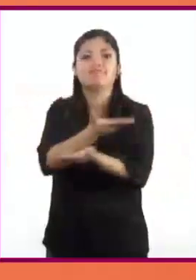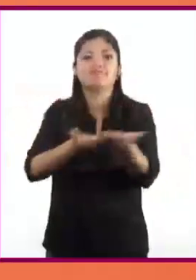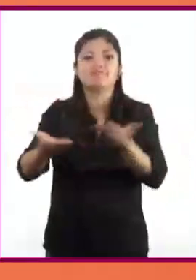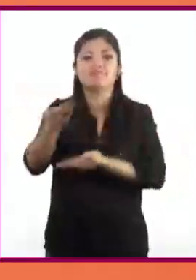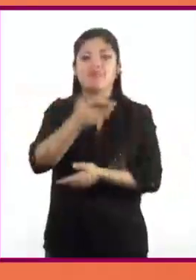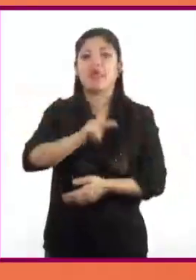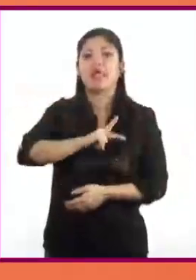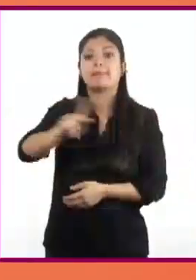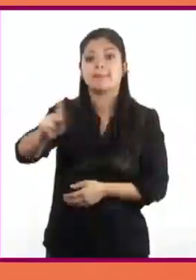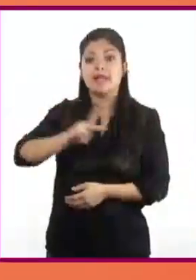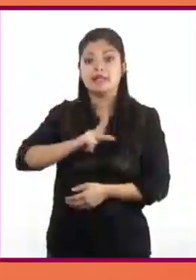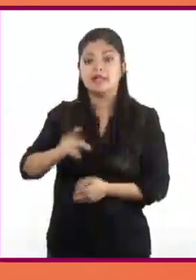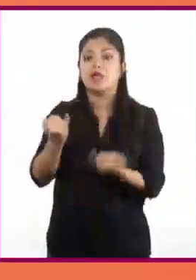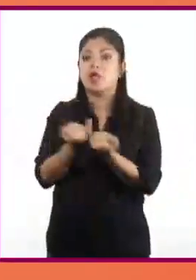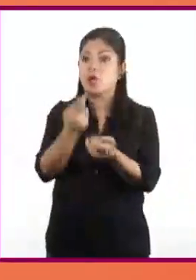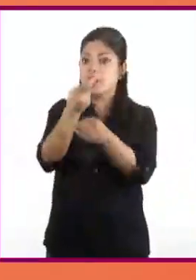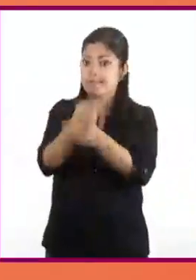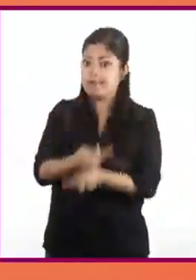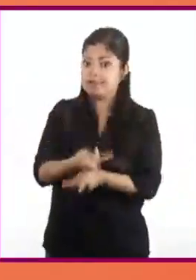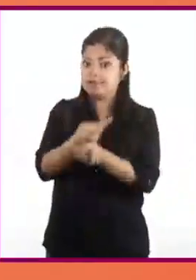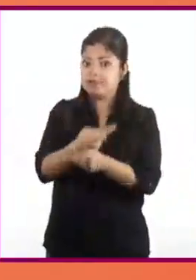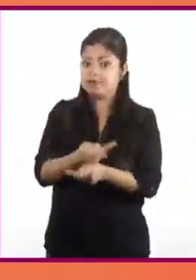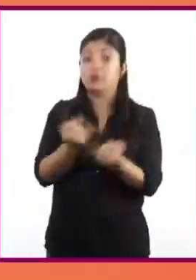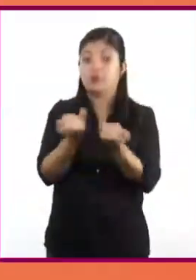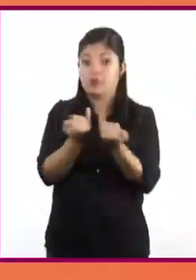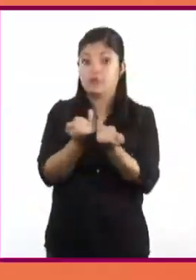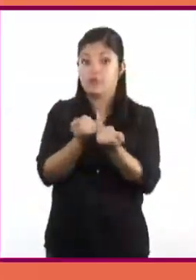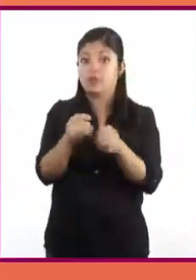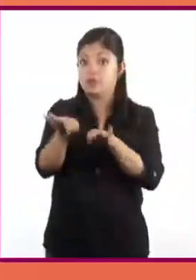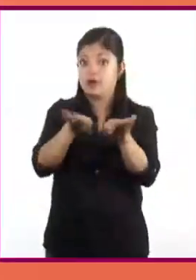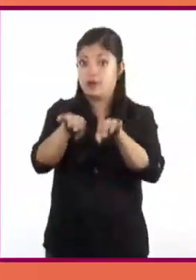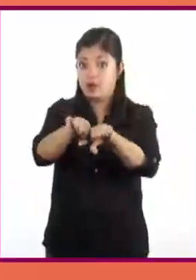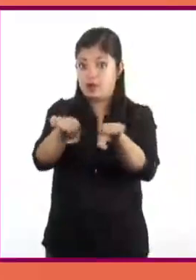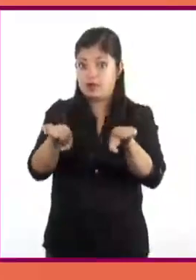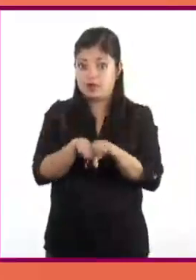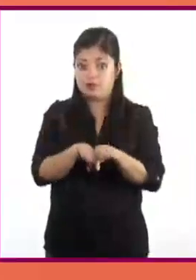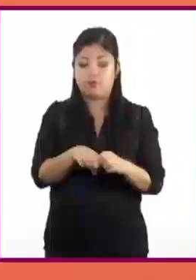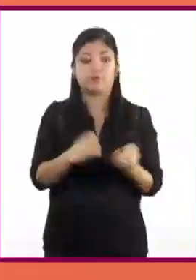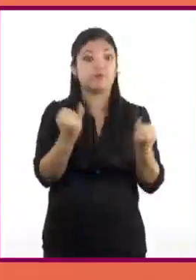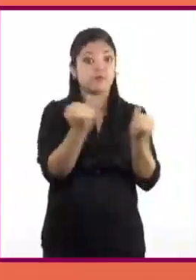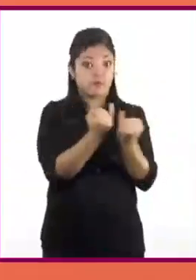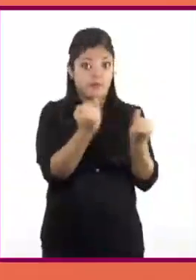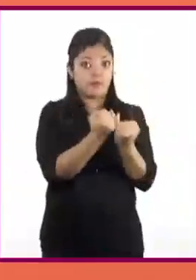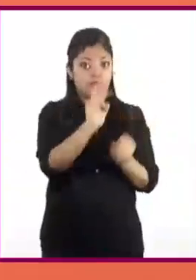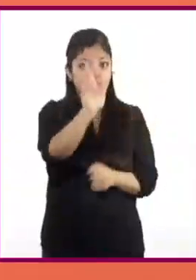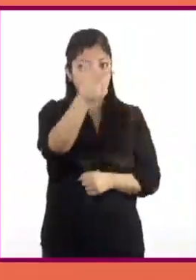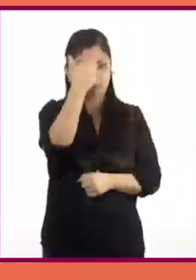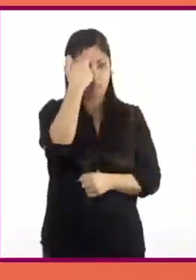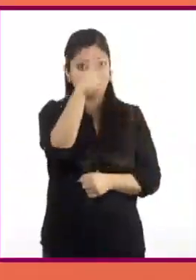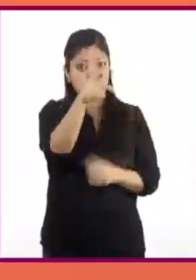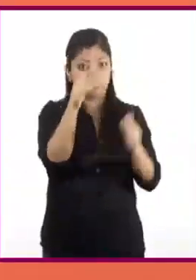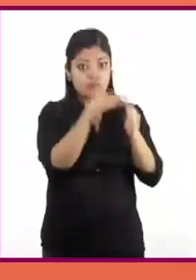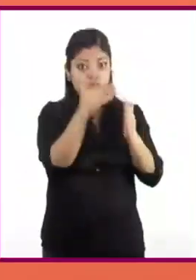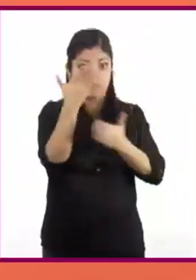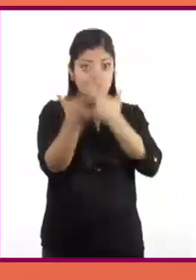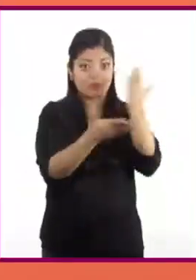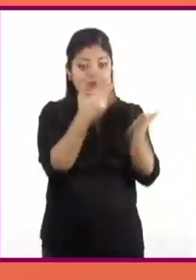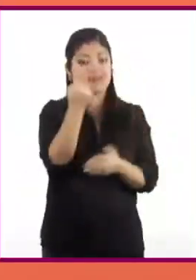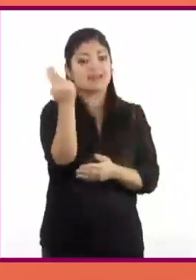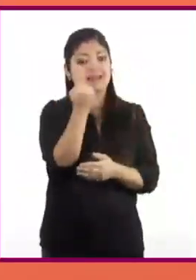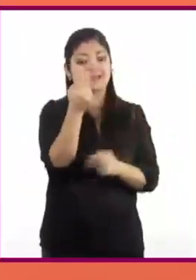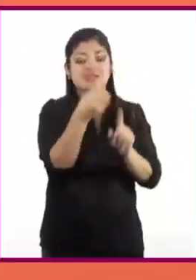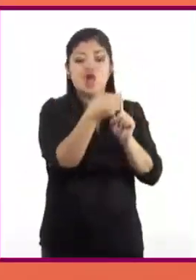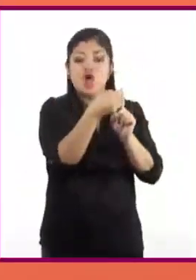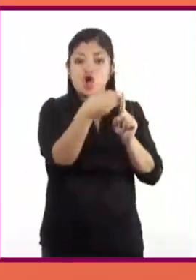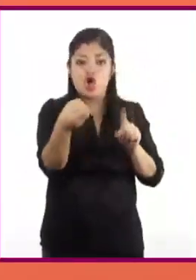la empatía y la paciencia, y el trabajo en equipo. Asimismo, les recordamos que estudiar desde casa requiere mucha